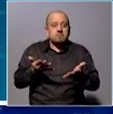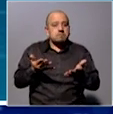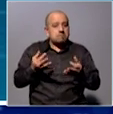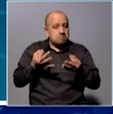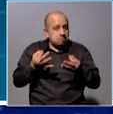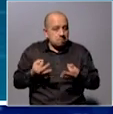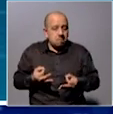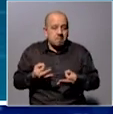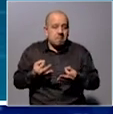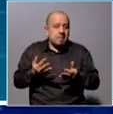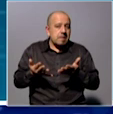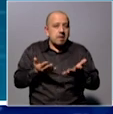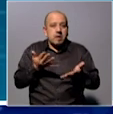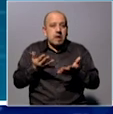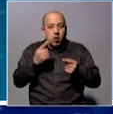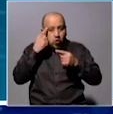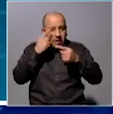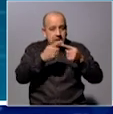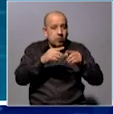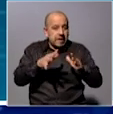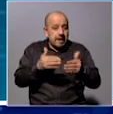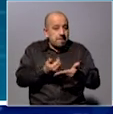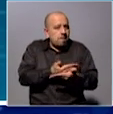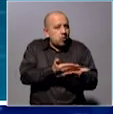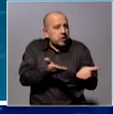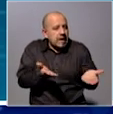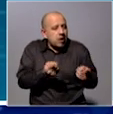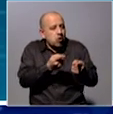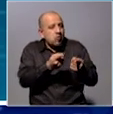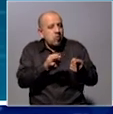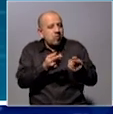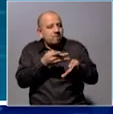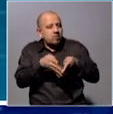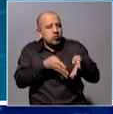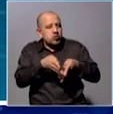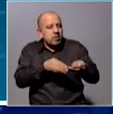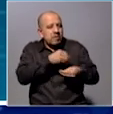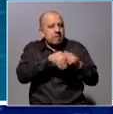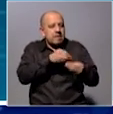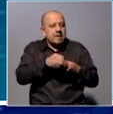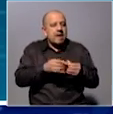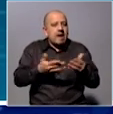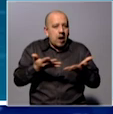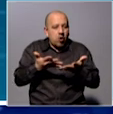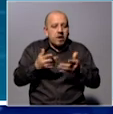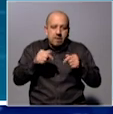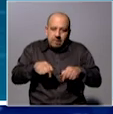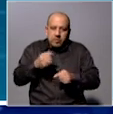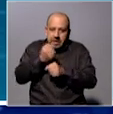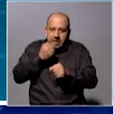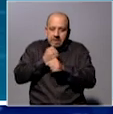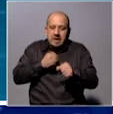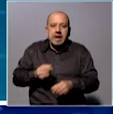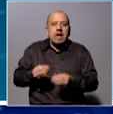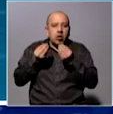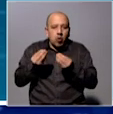muy... el objetivo era mostrar cómo funcionaba una familia. Sí. En este momento vamos a trabajar sobre